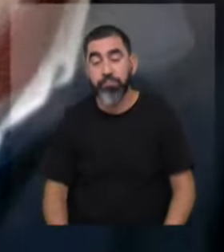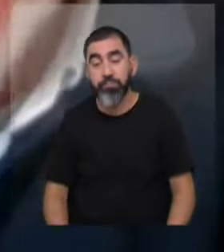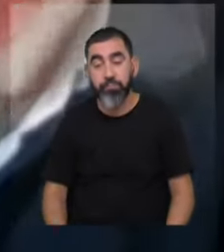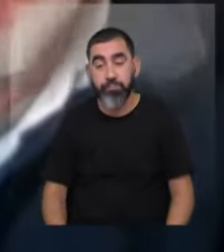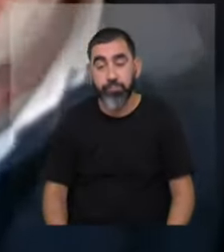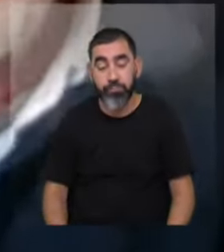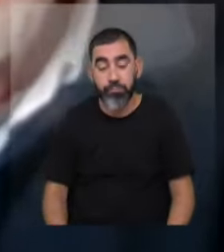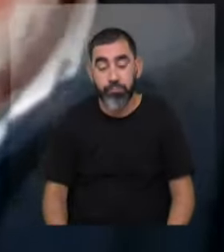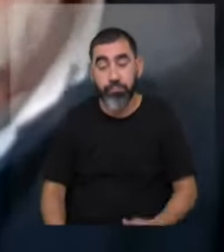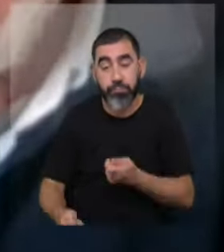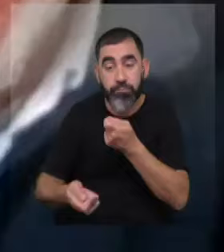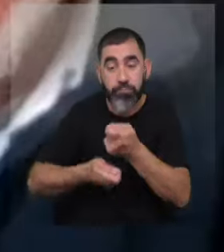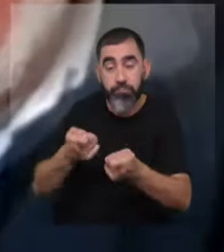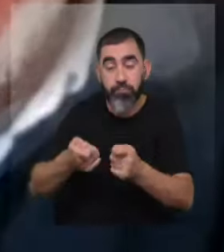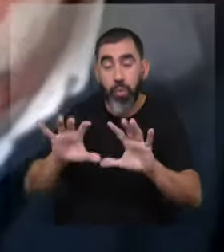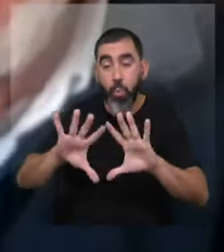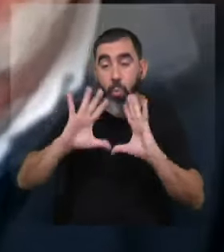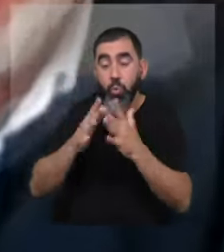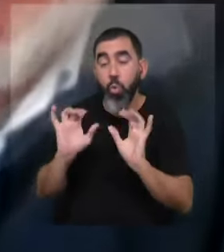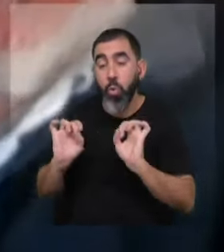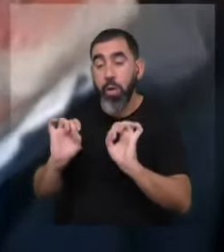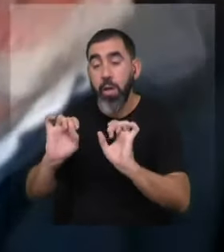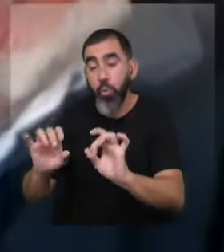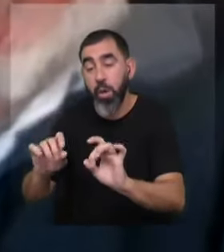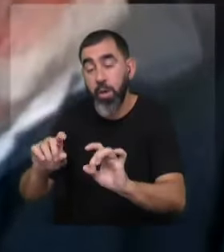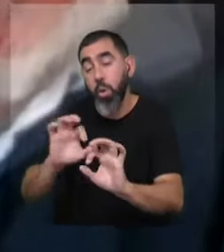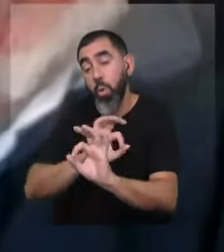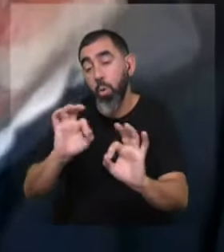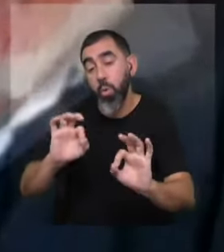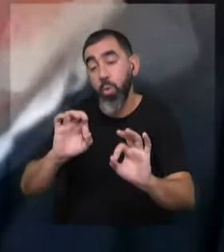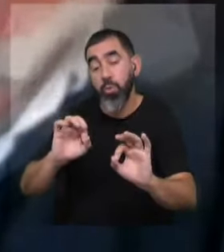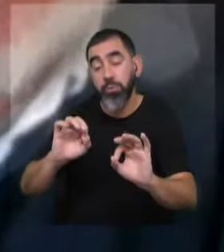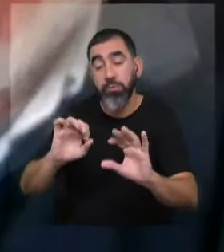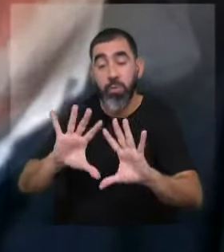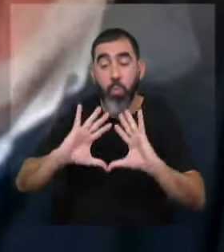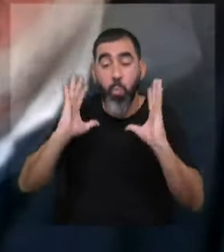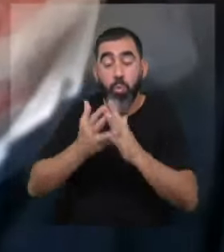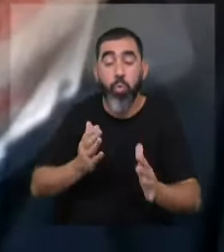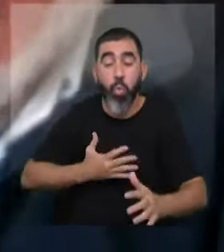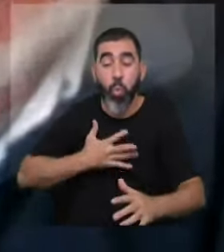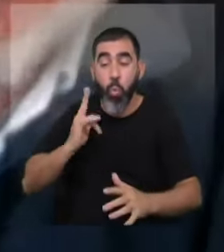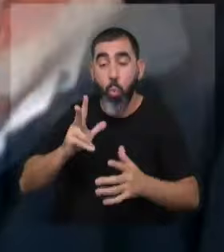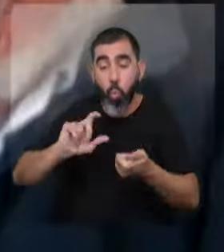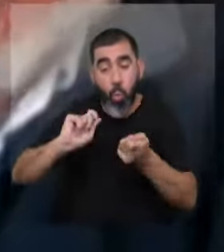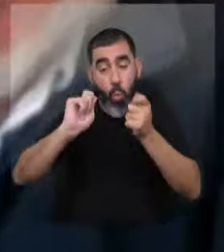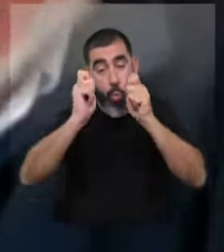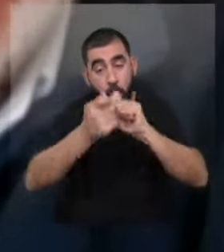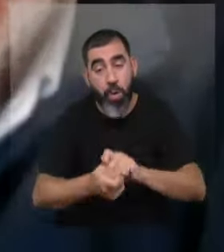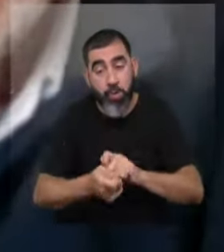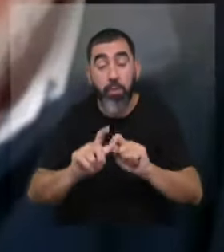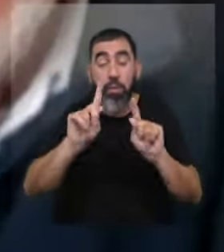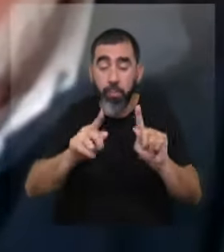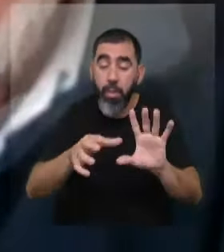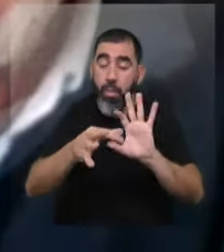construcción entre el mundo natural y lo que hemos transformado los humanos y de lo cual